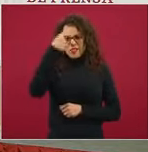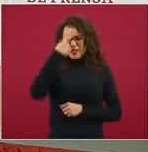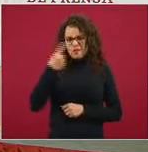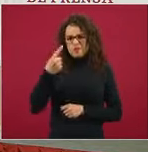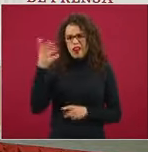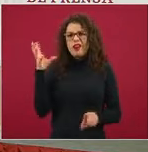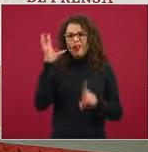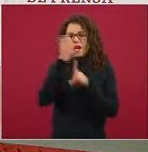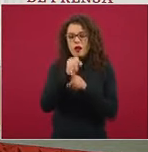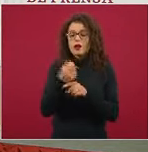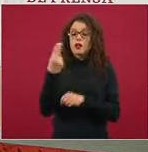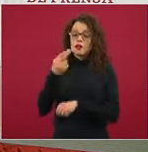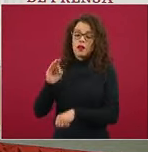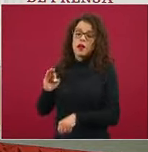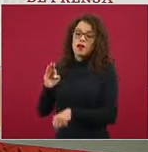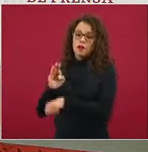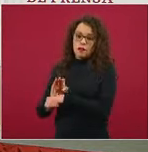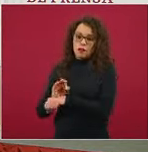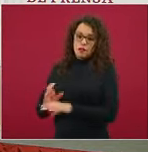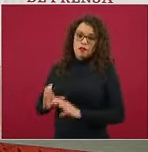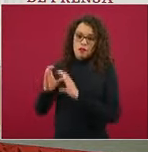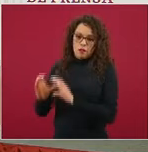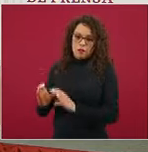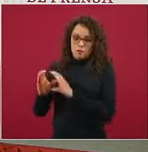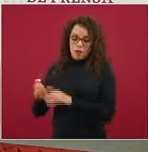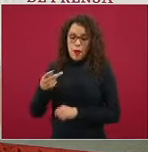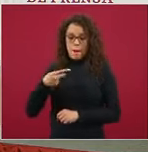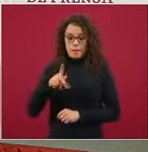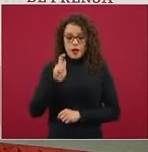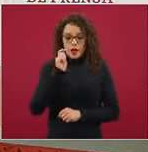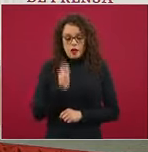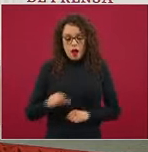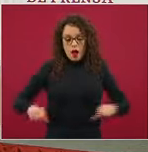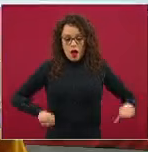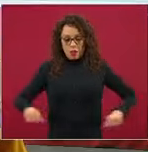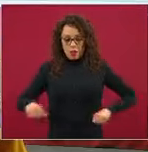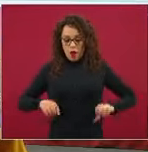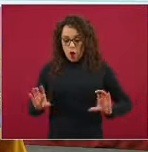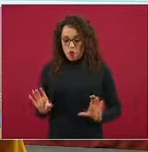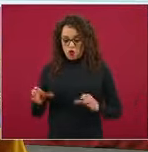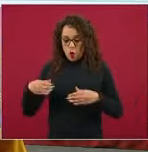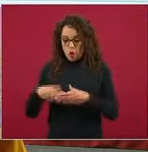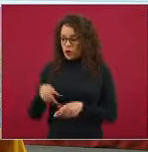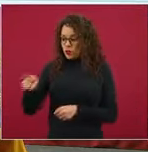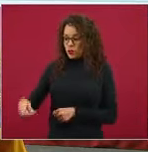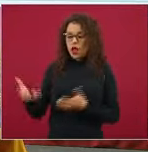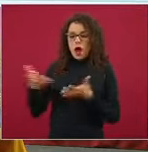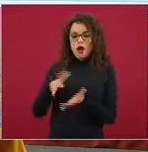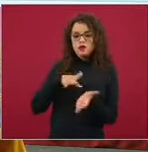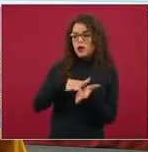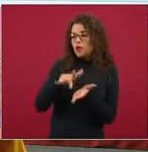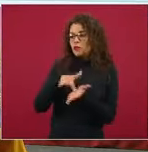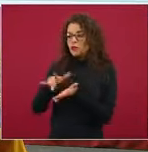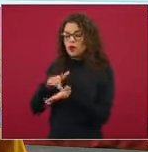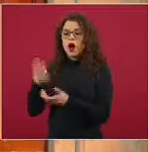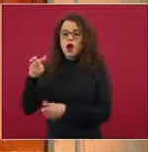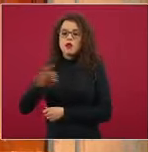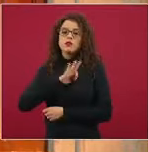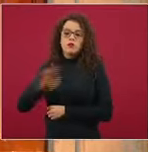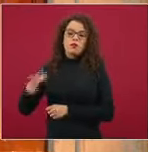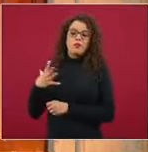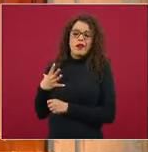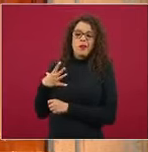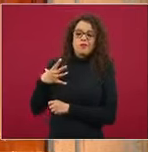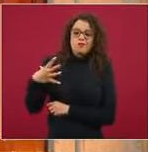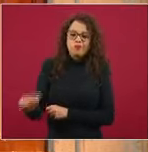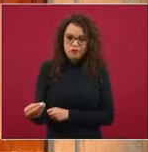generar una protección, pero dentro de las actividades comunitarias que estas personas pudieron seguir realizando, pudieron haberse contagiado. Y ese es